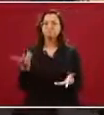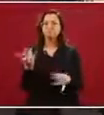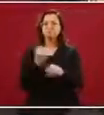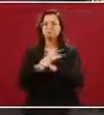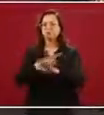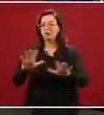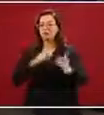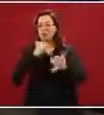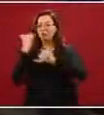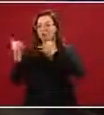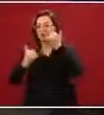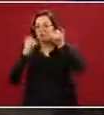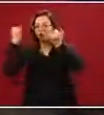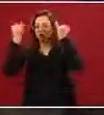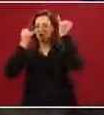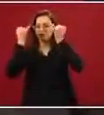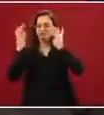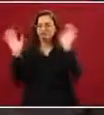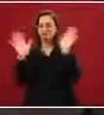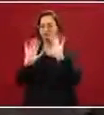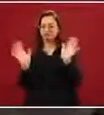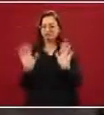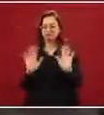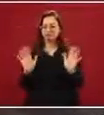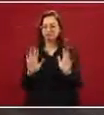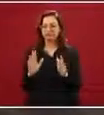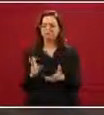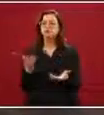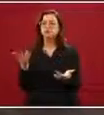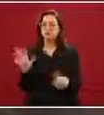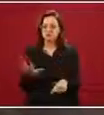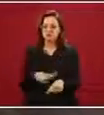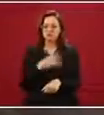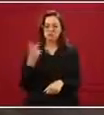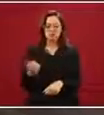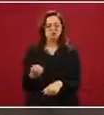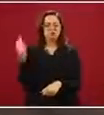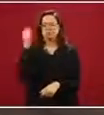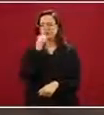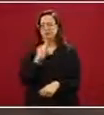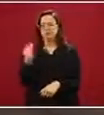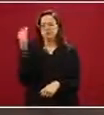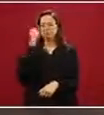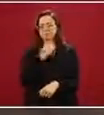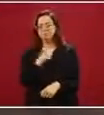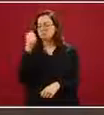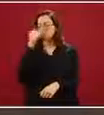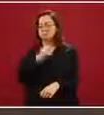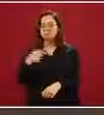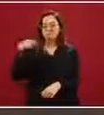desinformación. Entonces, por eso vamos a estar todo el tiempo que sea necesario